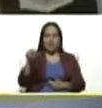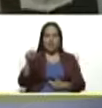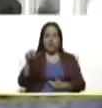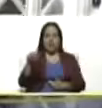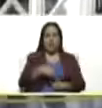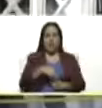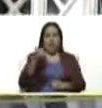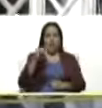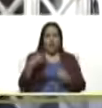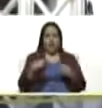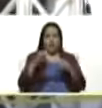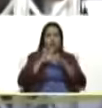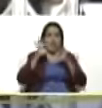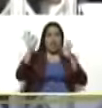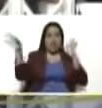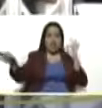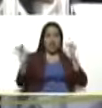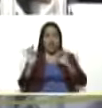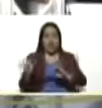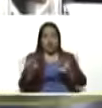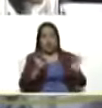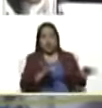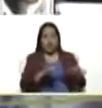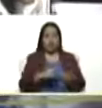¿verdad, Australia?